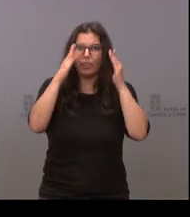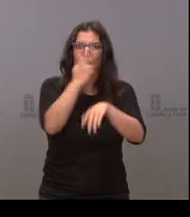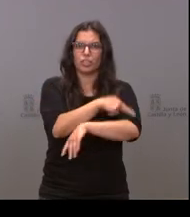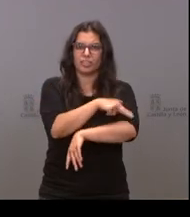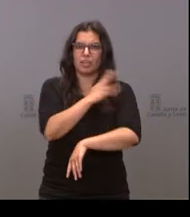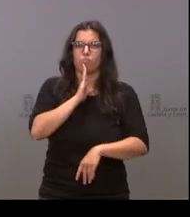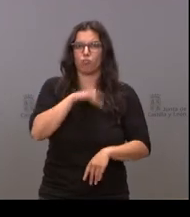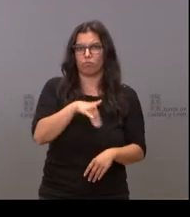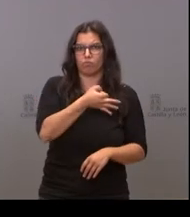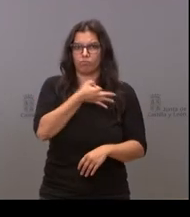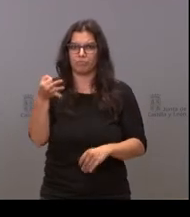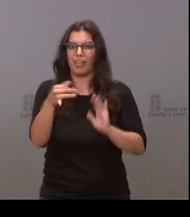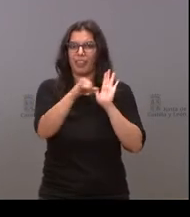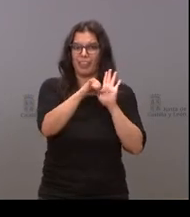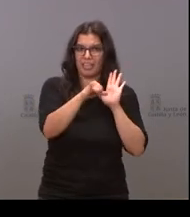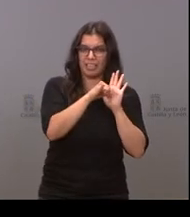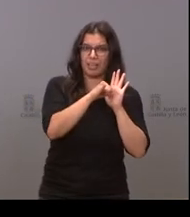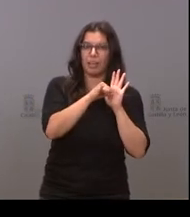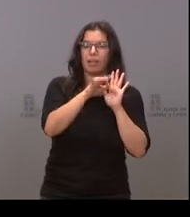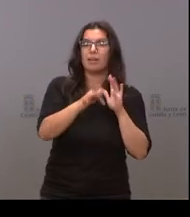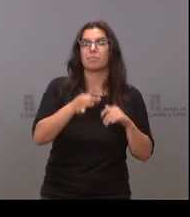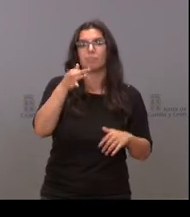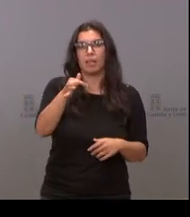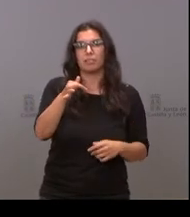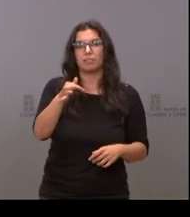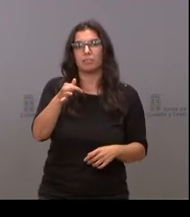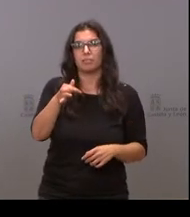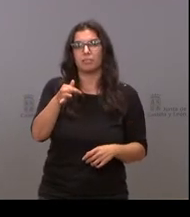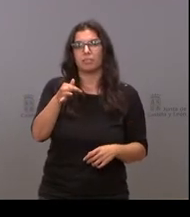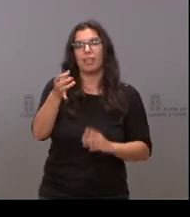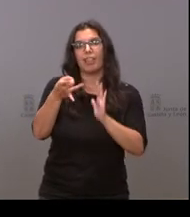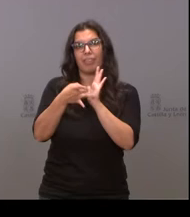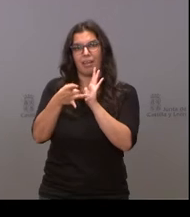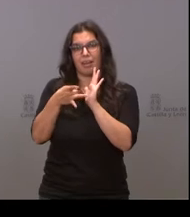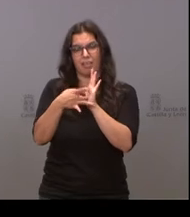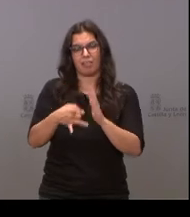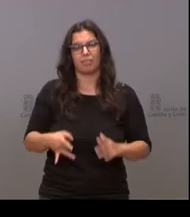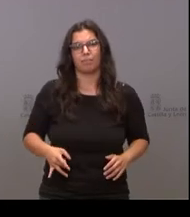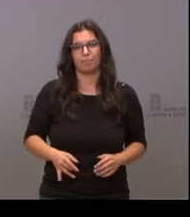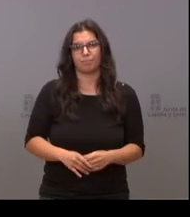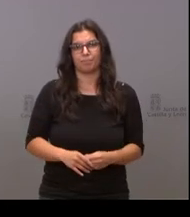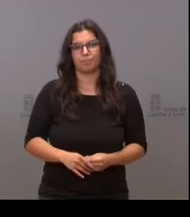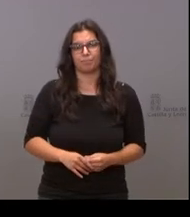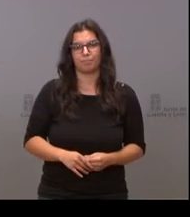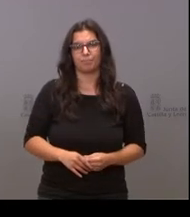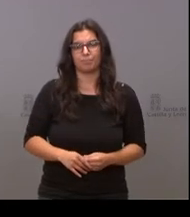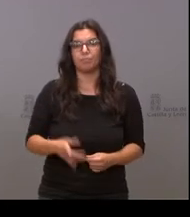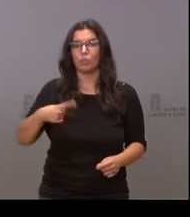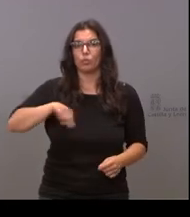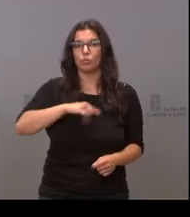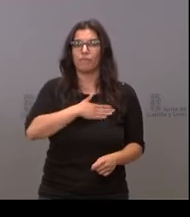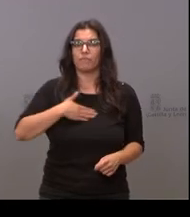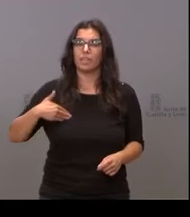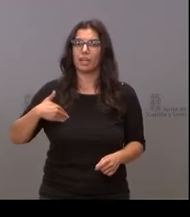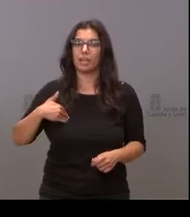con cercanía por un lado y también de calidad por otro lado queremos reforzar